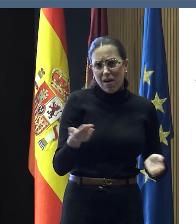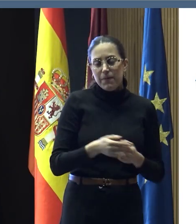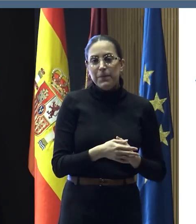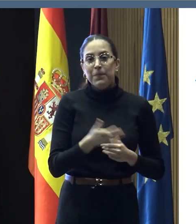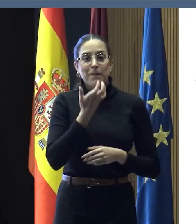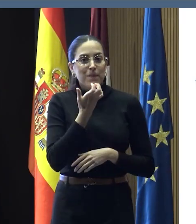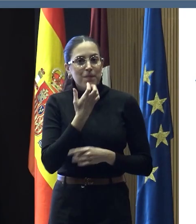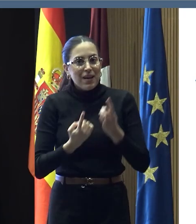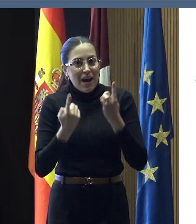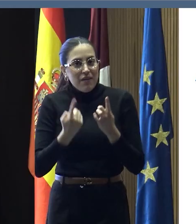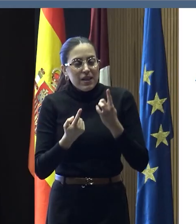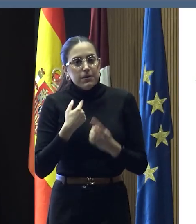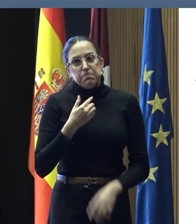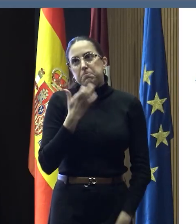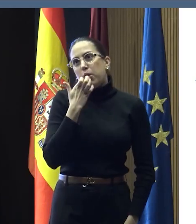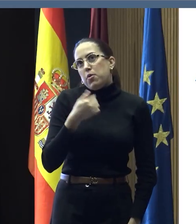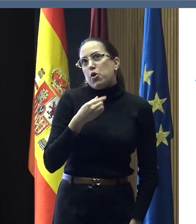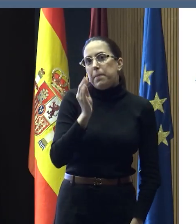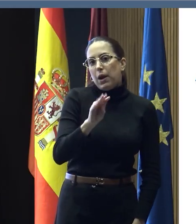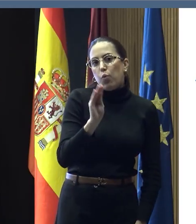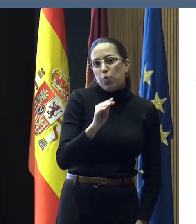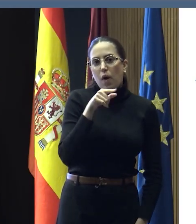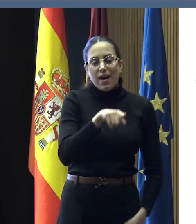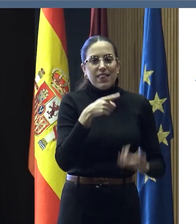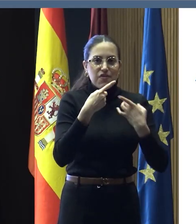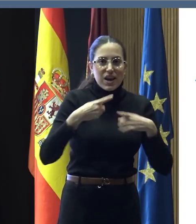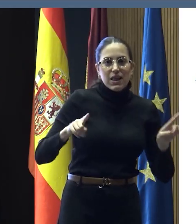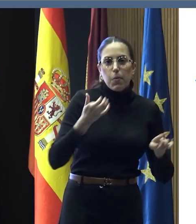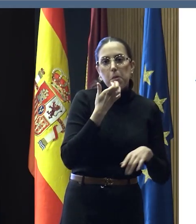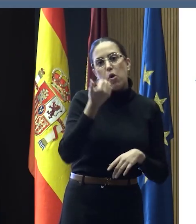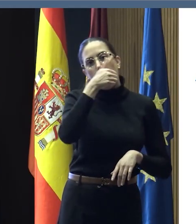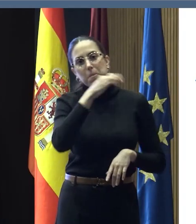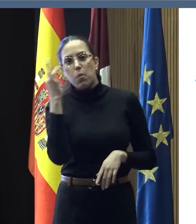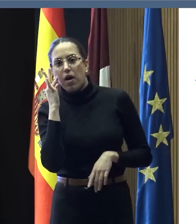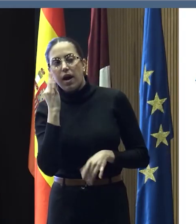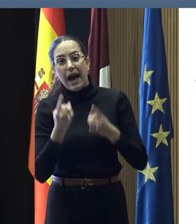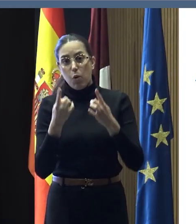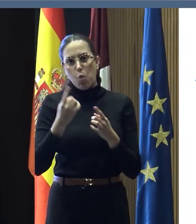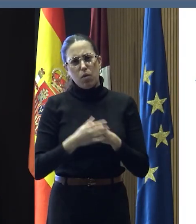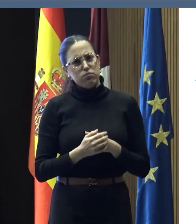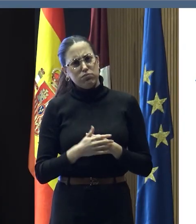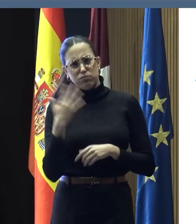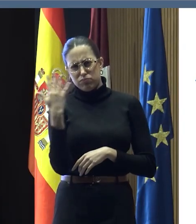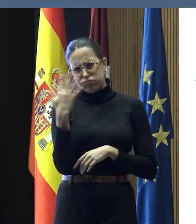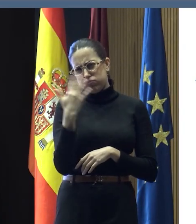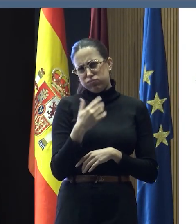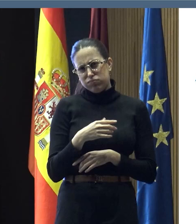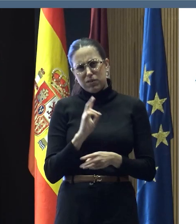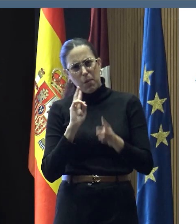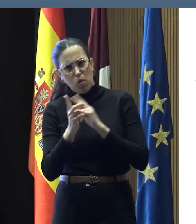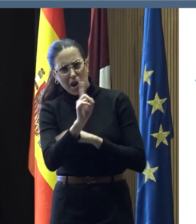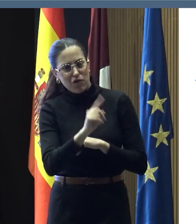si aún encima a veces preguntas, oiga, aquí puede haber una diferencia de sesgo, igual alguno se mosquea.